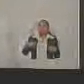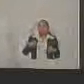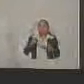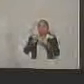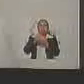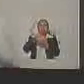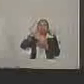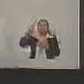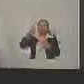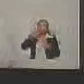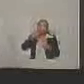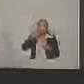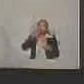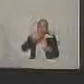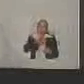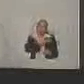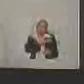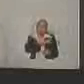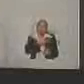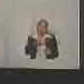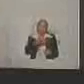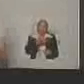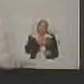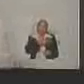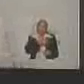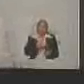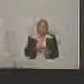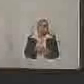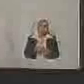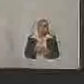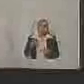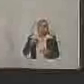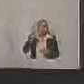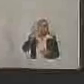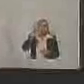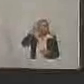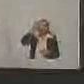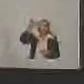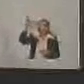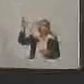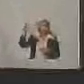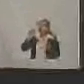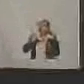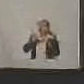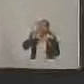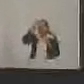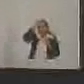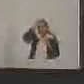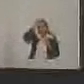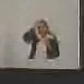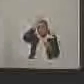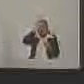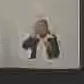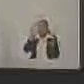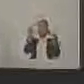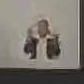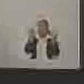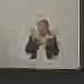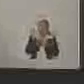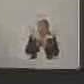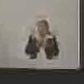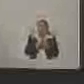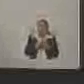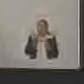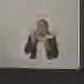Juárez. Desafortunadamente me he encontrado con muchas casas de la cultura en donde están cerrando, donde ya cerraron, en donde